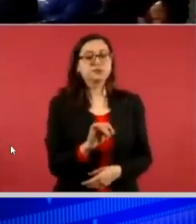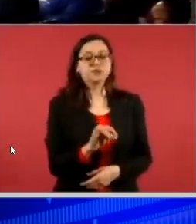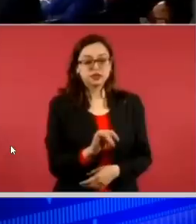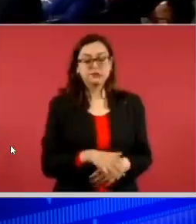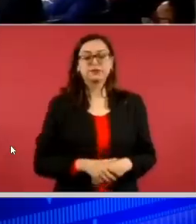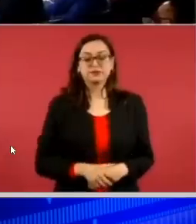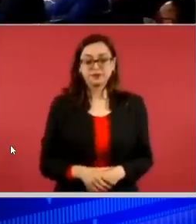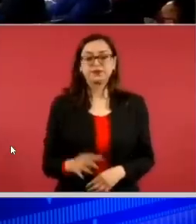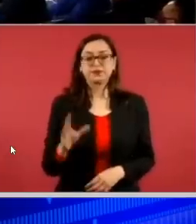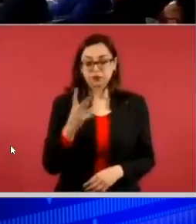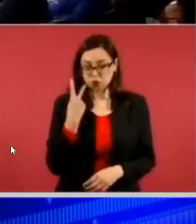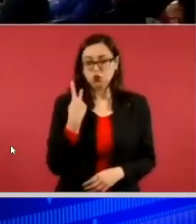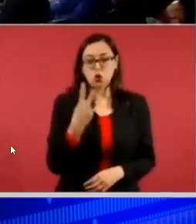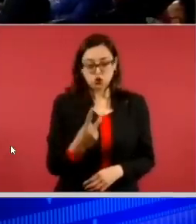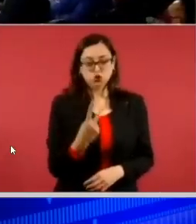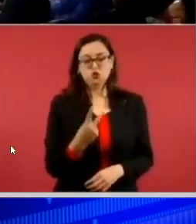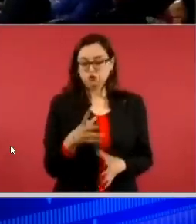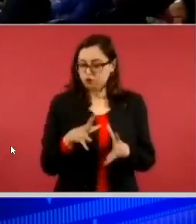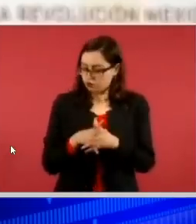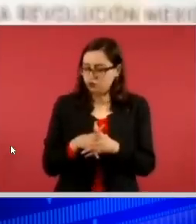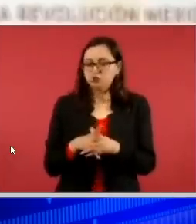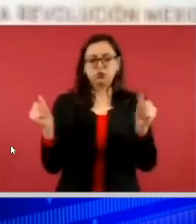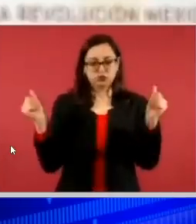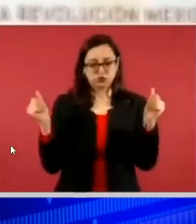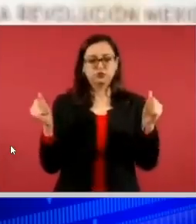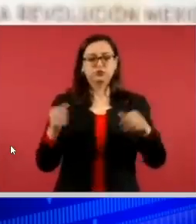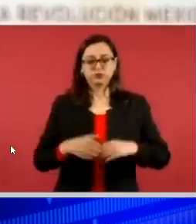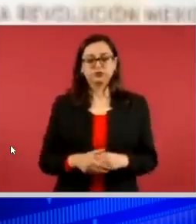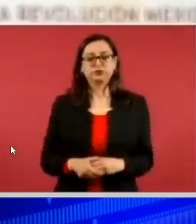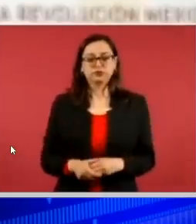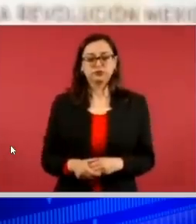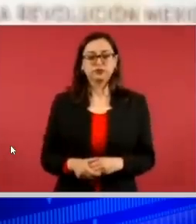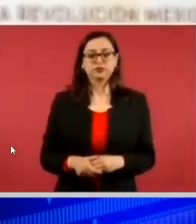estaban trabajando en Acapulco